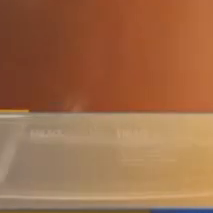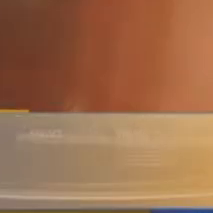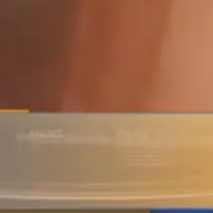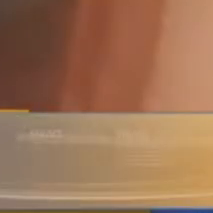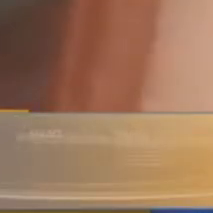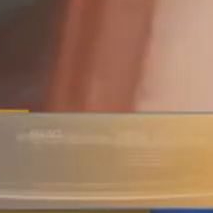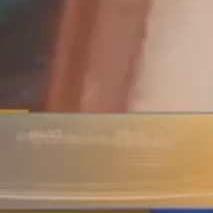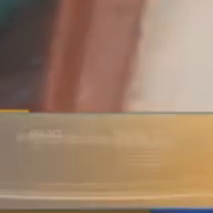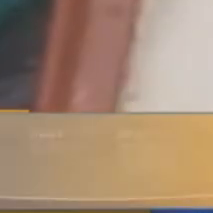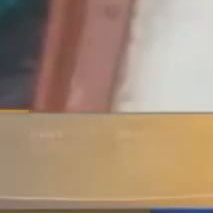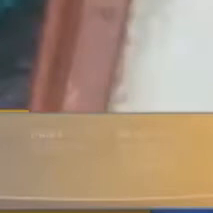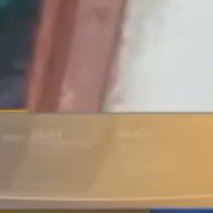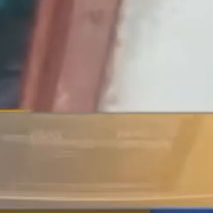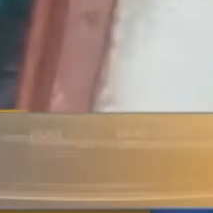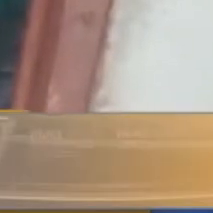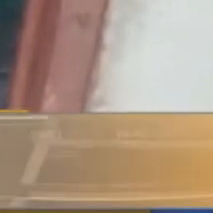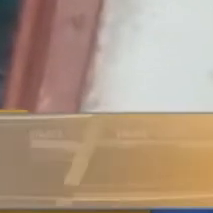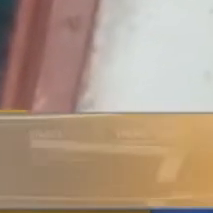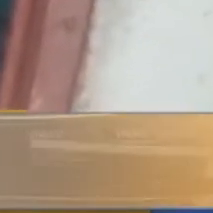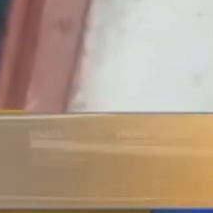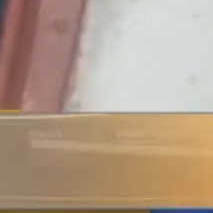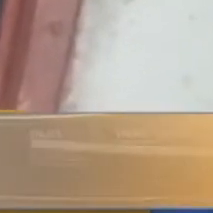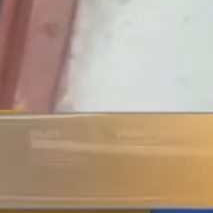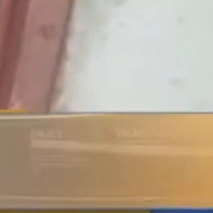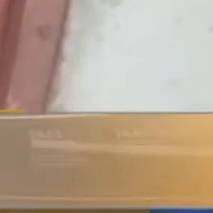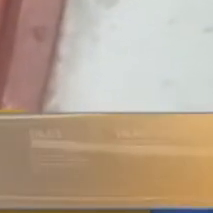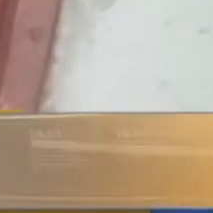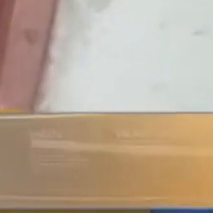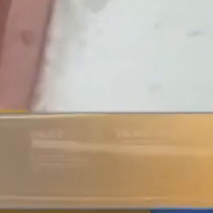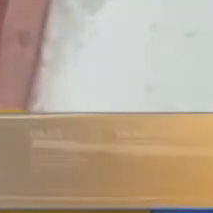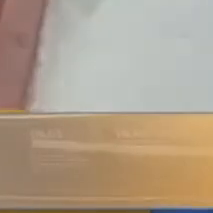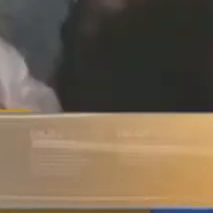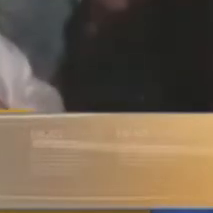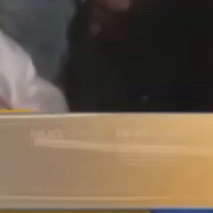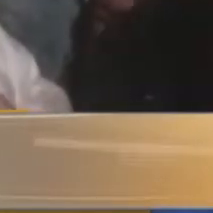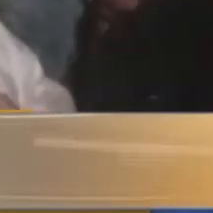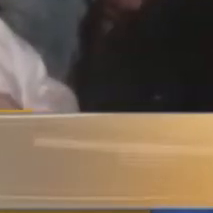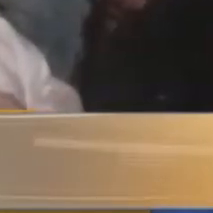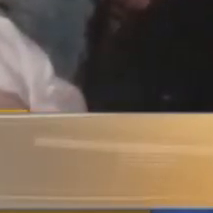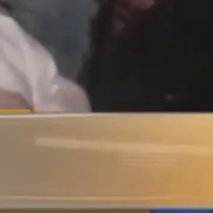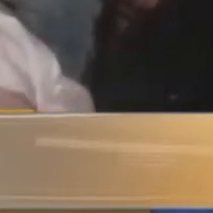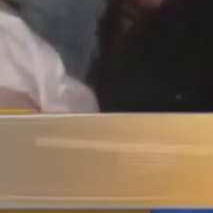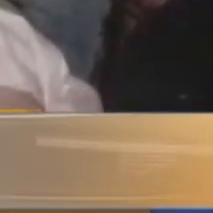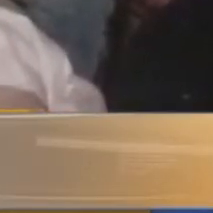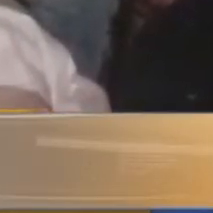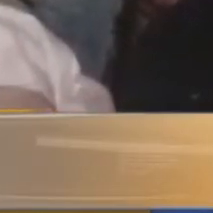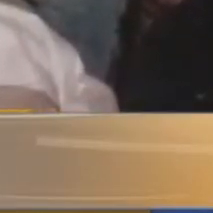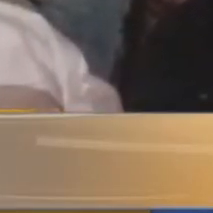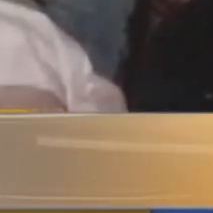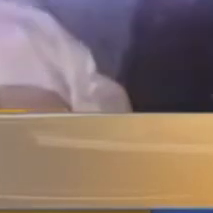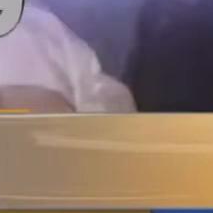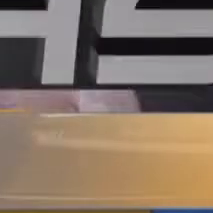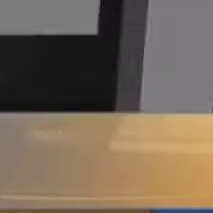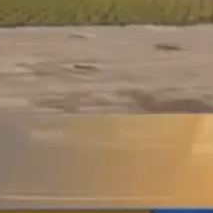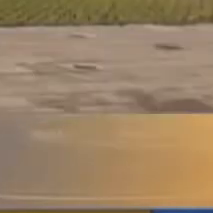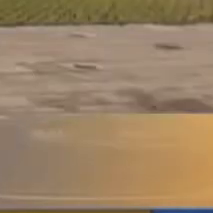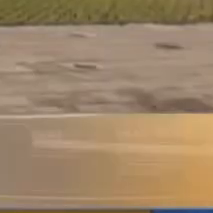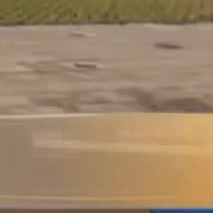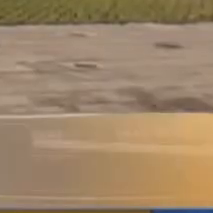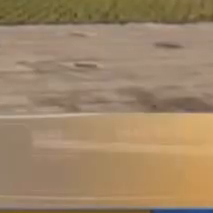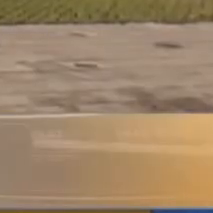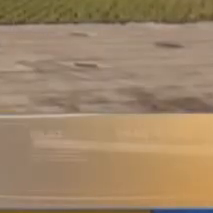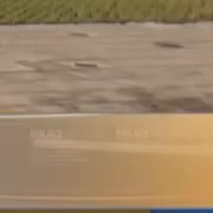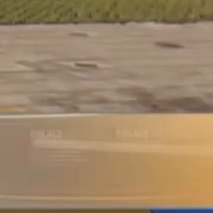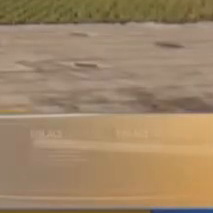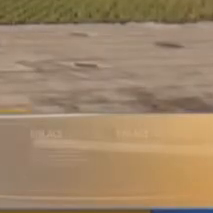por la Policía Nacional en asocio con la Secretaría de Gobierno. La recomendación es que se compre en sitios autorizados la pólvora.